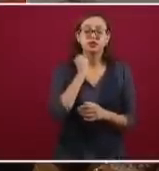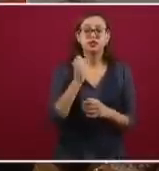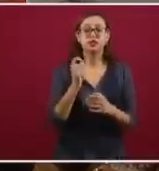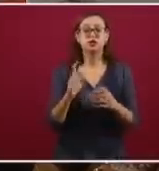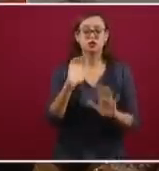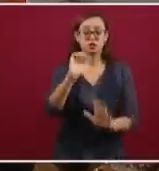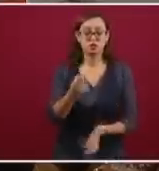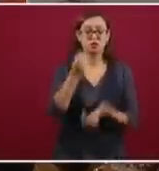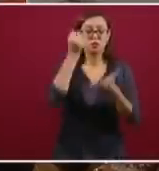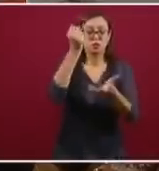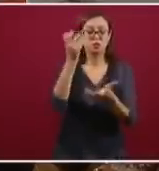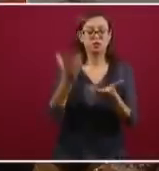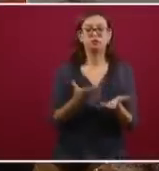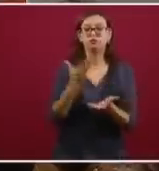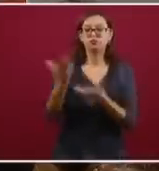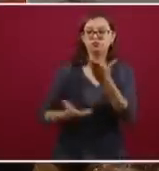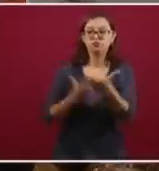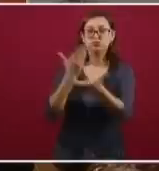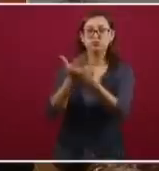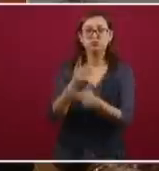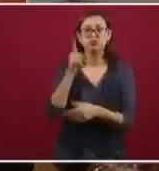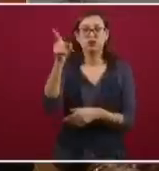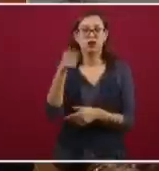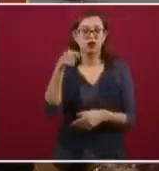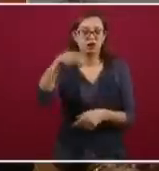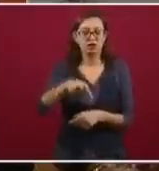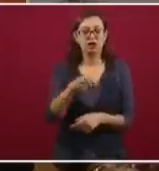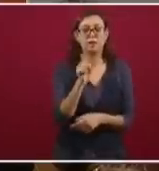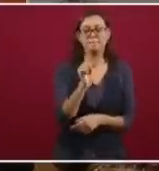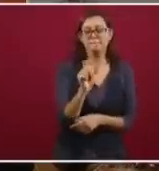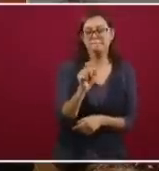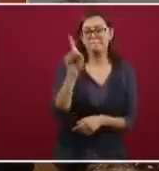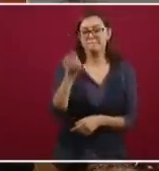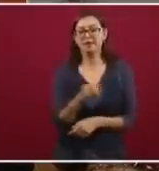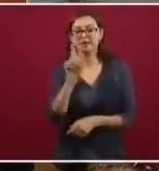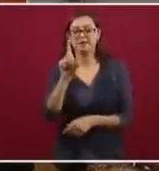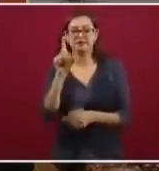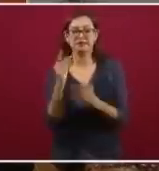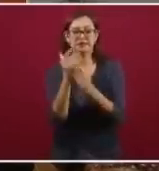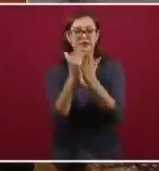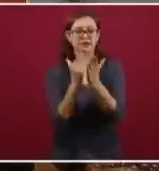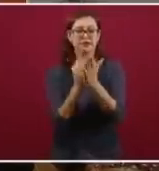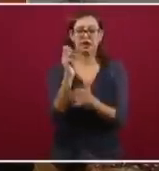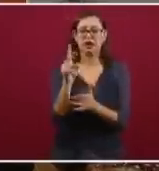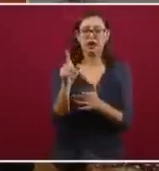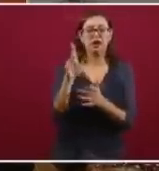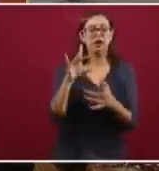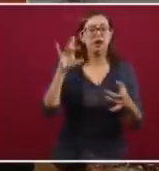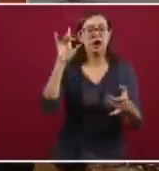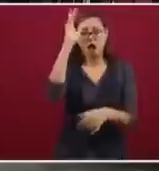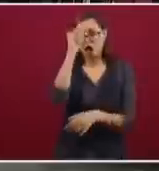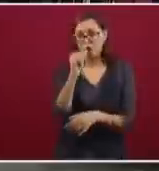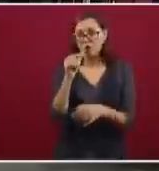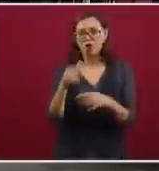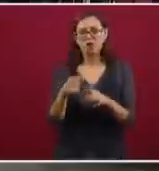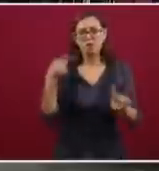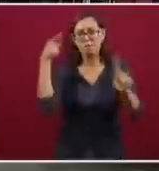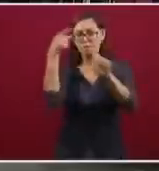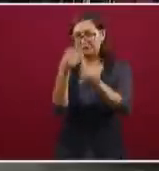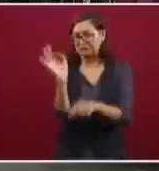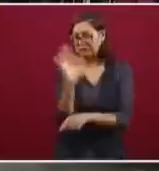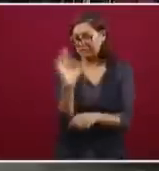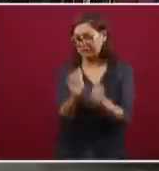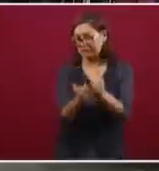tiene la oficina de aquí de la presidencia de la Agenda 2030, ¿no corren riesgo de atrasarse un poco